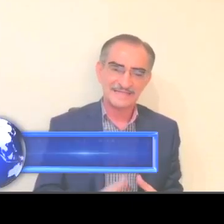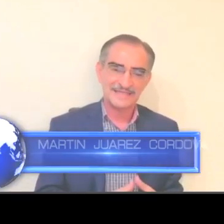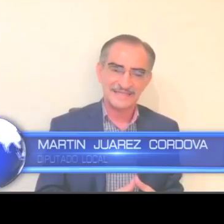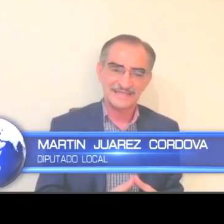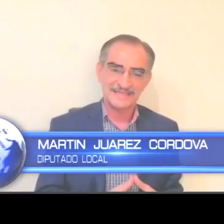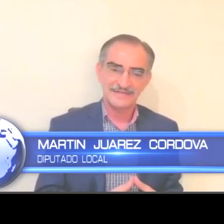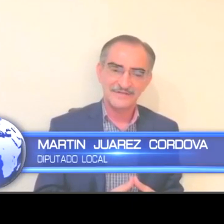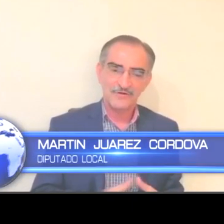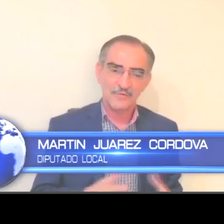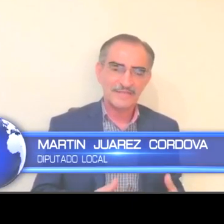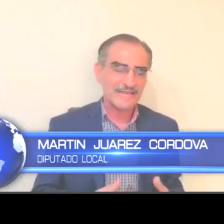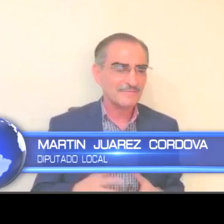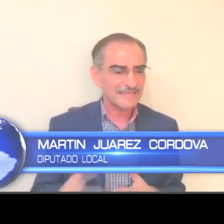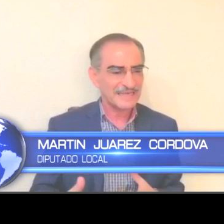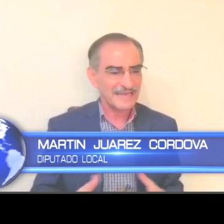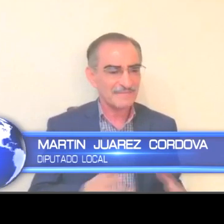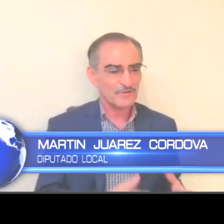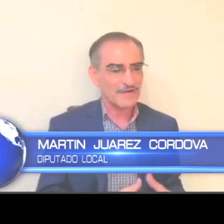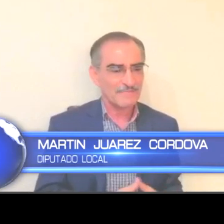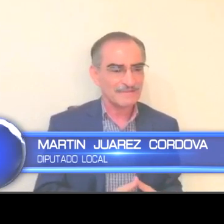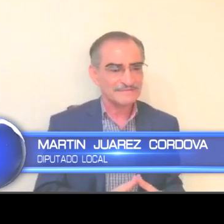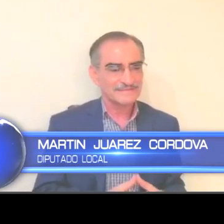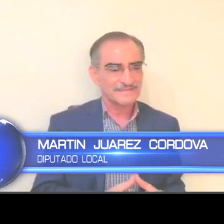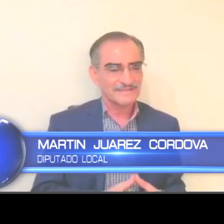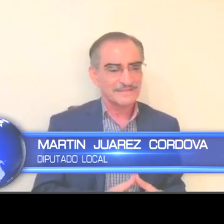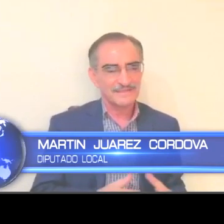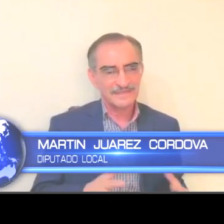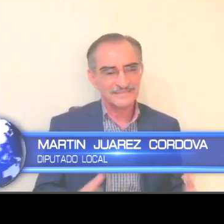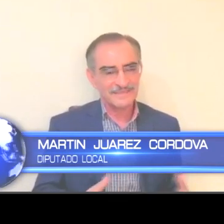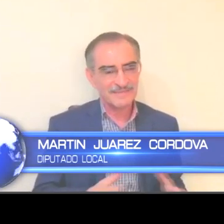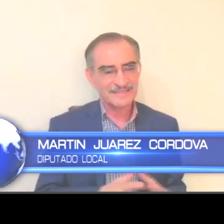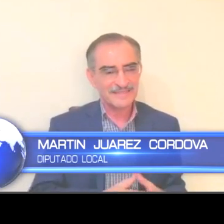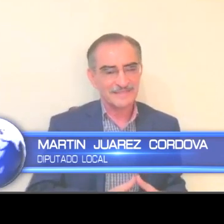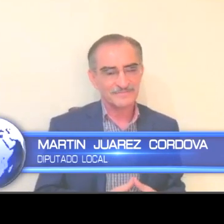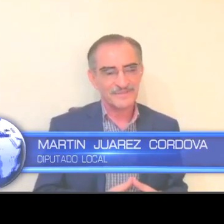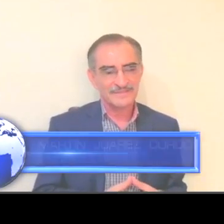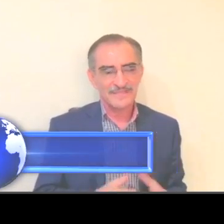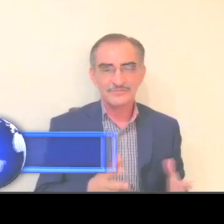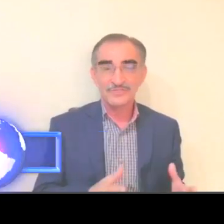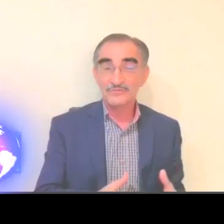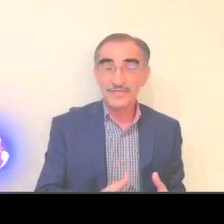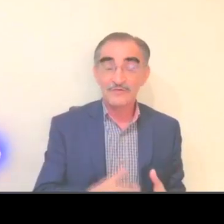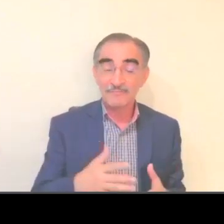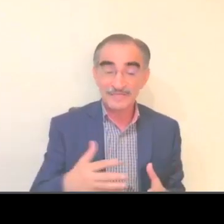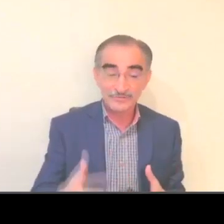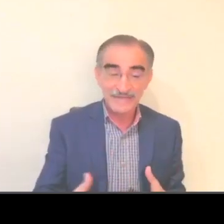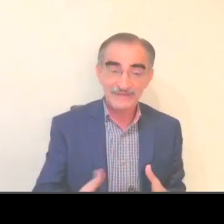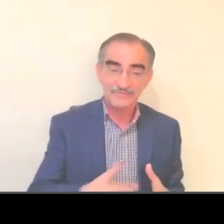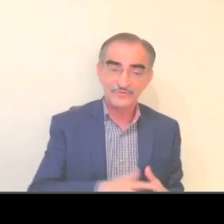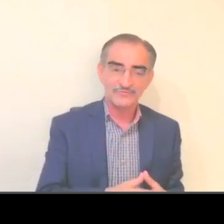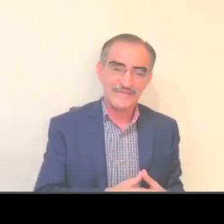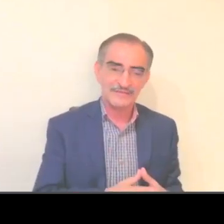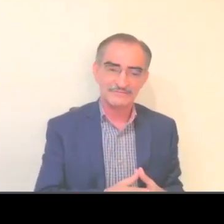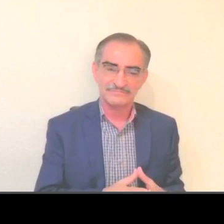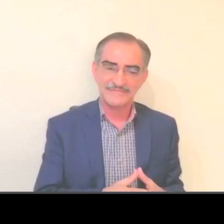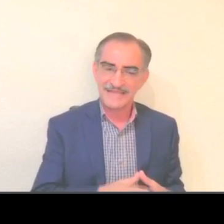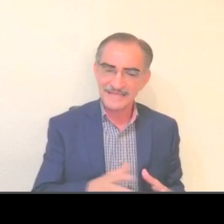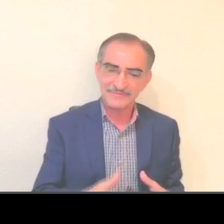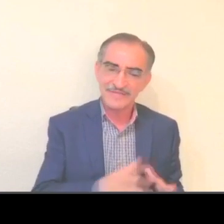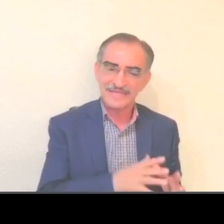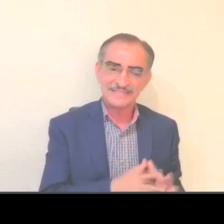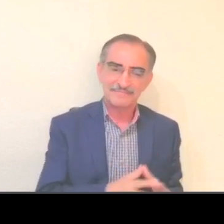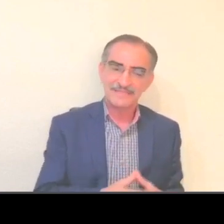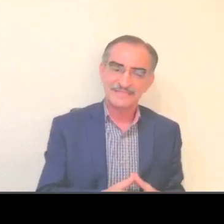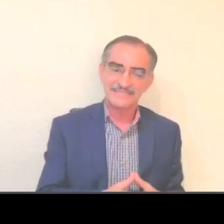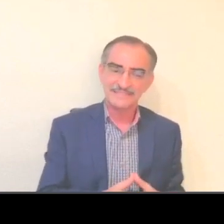desarrollar, dirigir, operar y vigilar el programa en esta materia. Se constituye con personal voluntario de cada